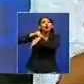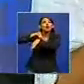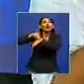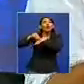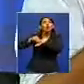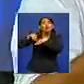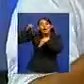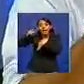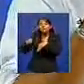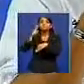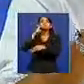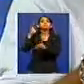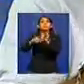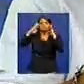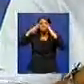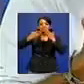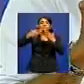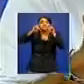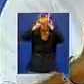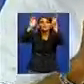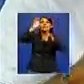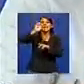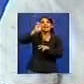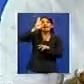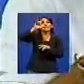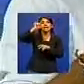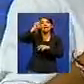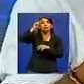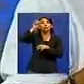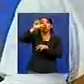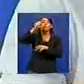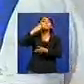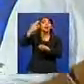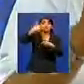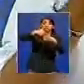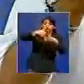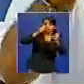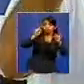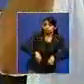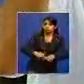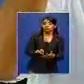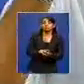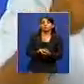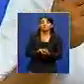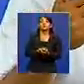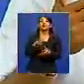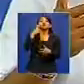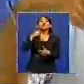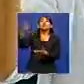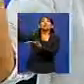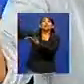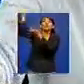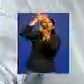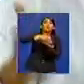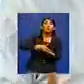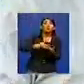orientada exclusivamente al etanol como biocombustible. Se llama bioetanol. Dejo de importar gasolina o